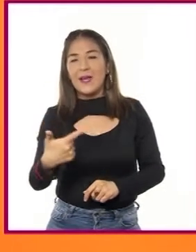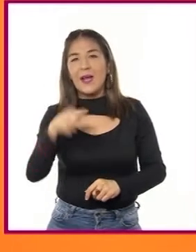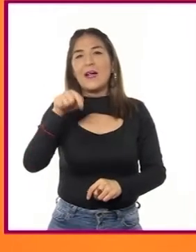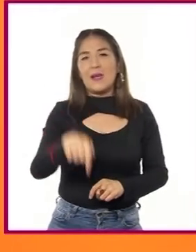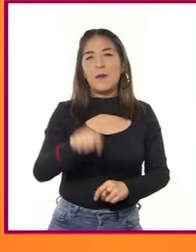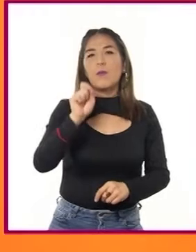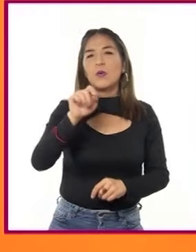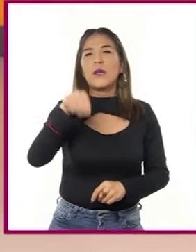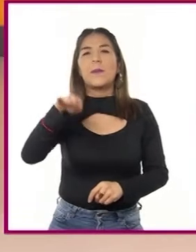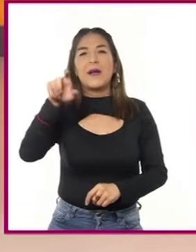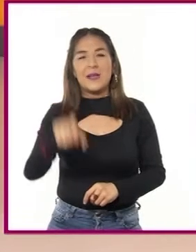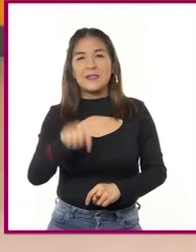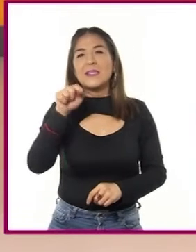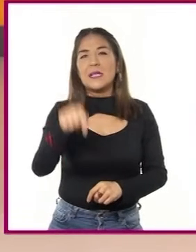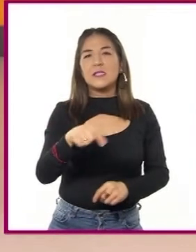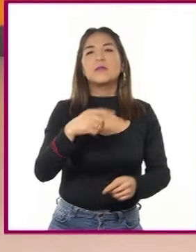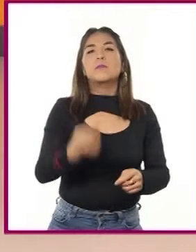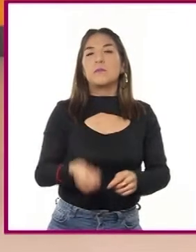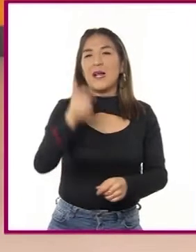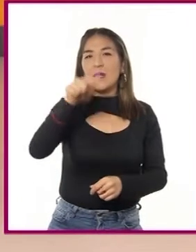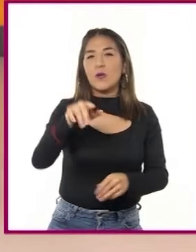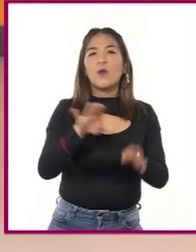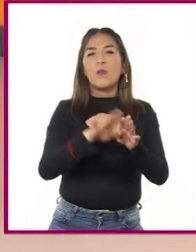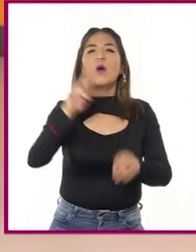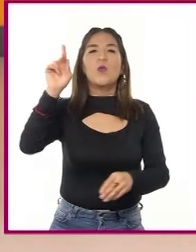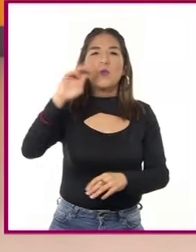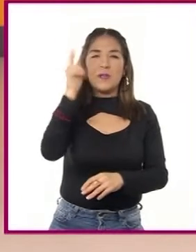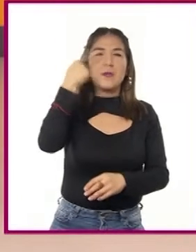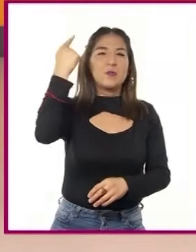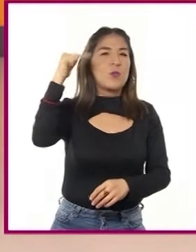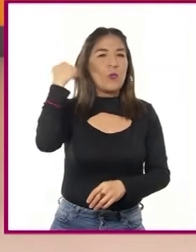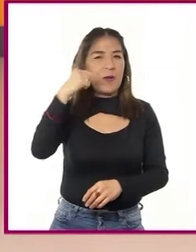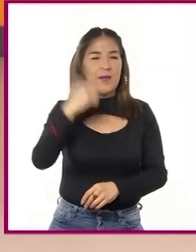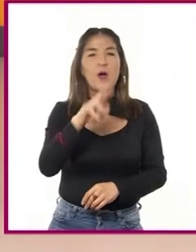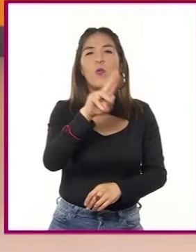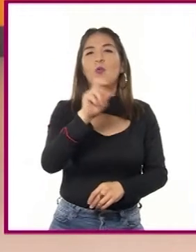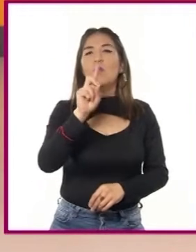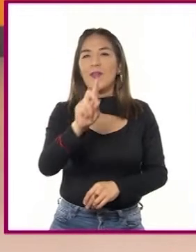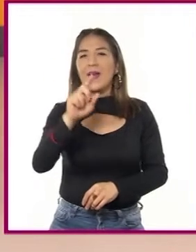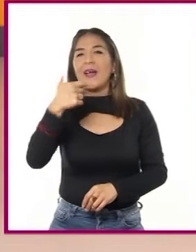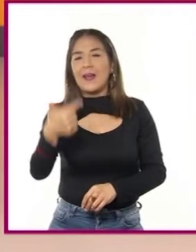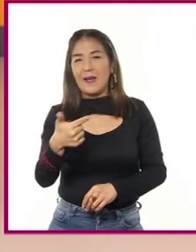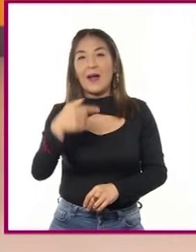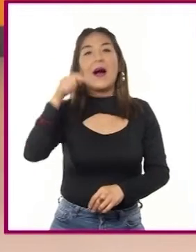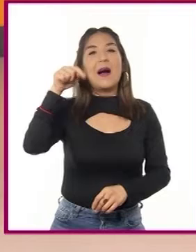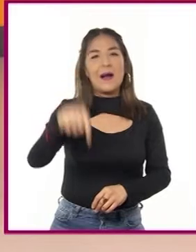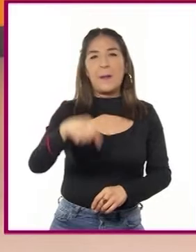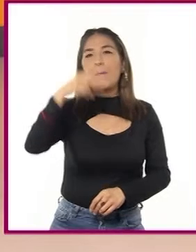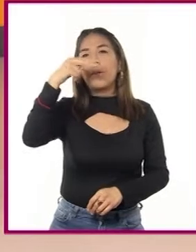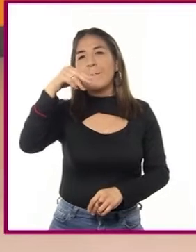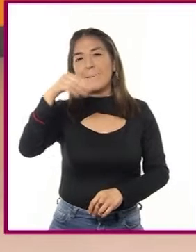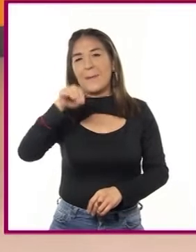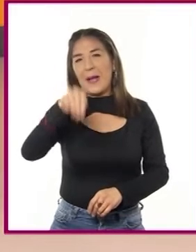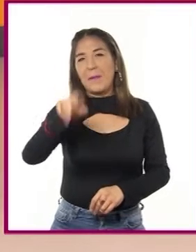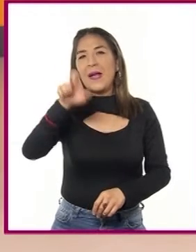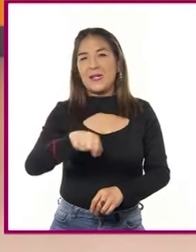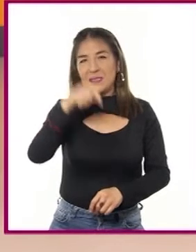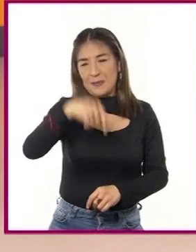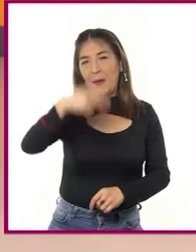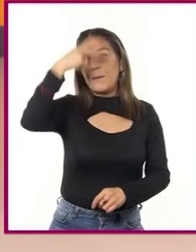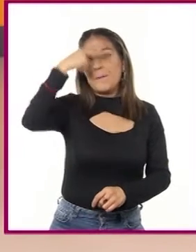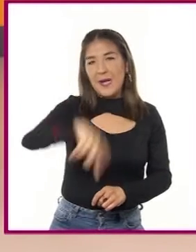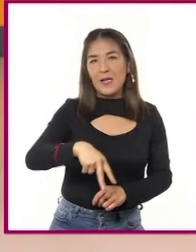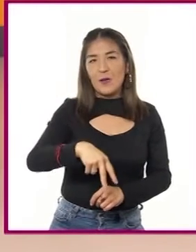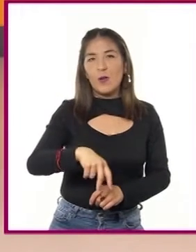.udg.mx, que son las primeras letras de la Universidad de Guadalajara, UDG, y México, MX. De